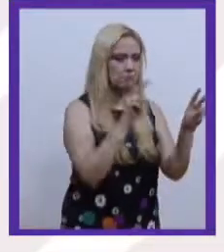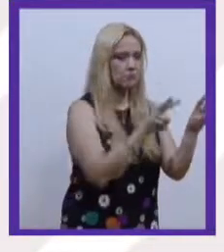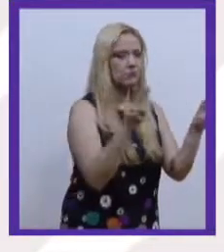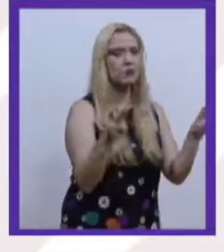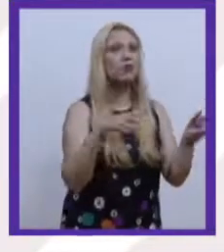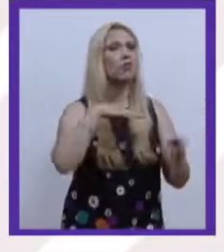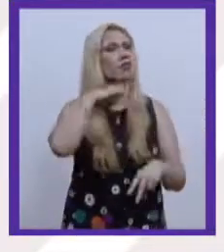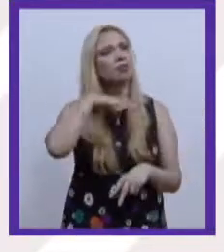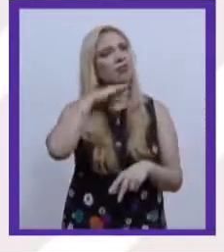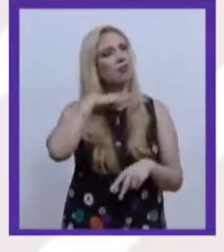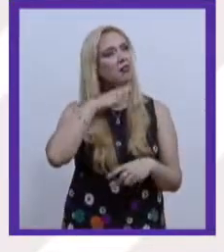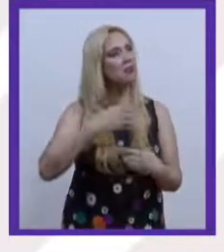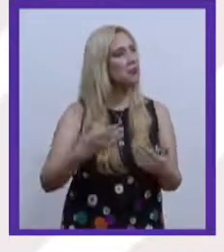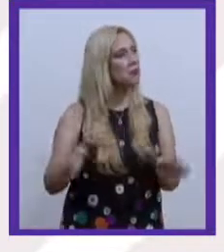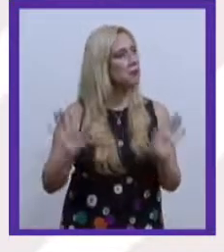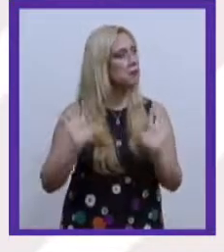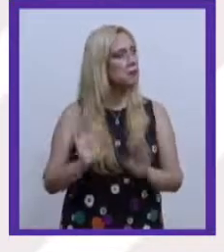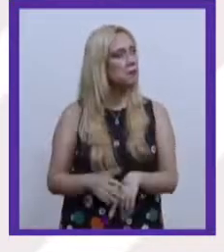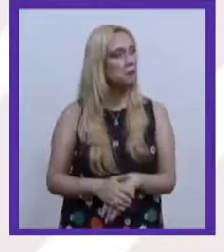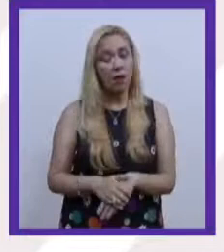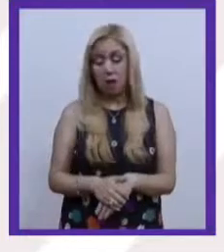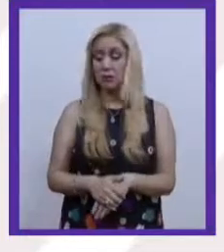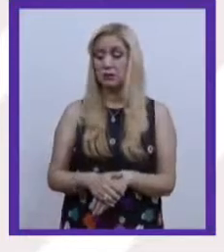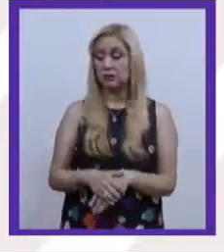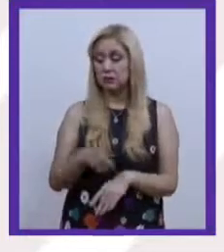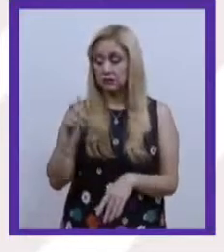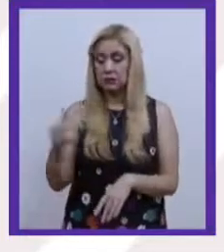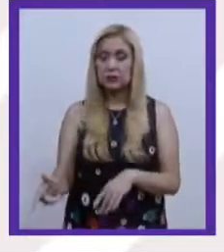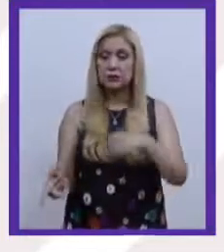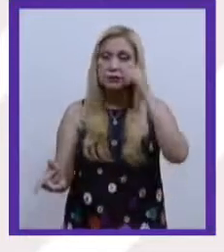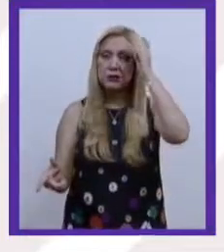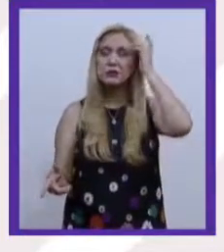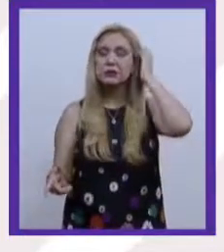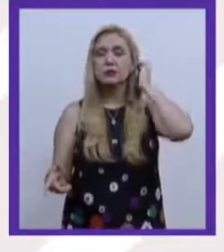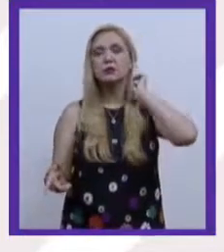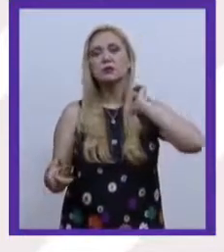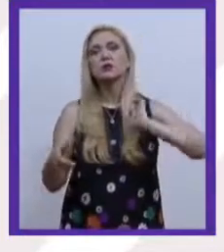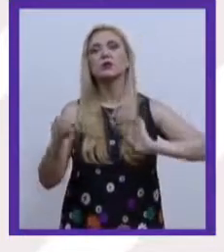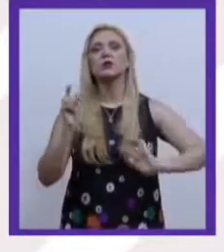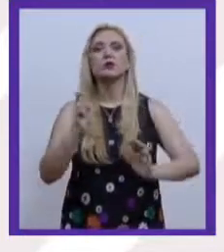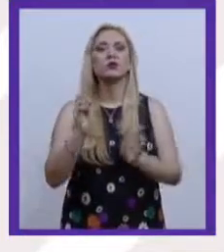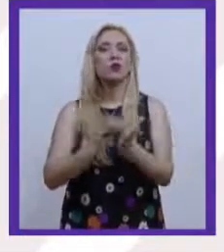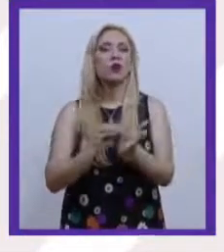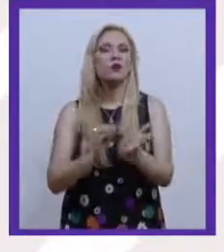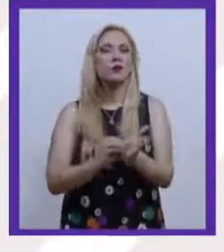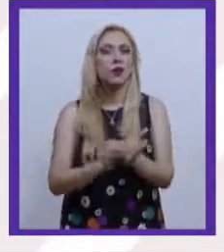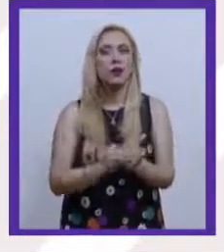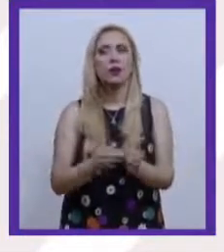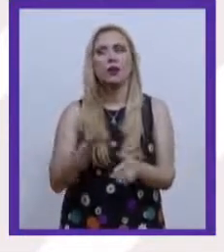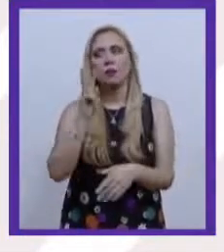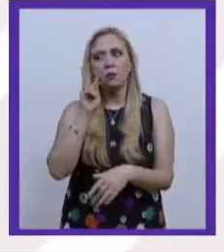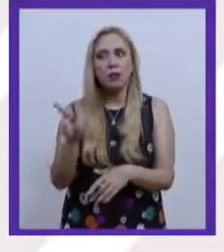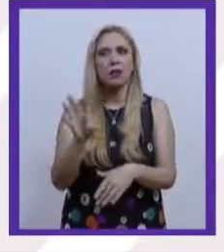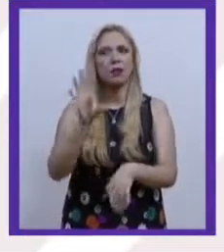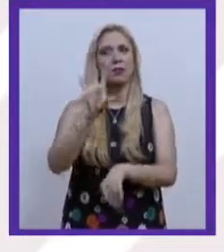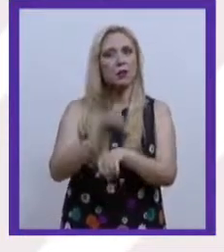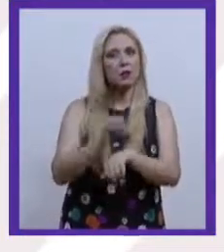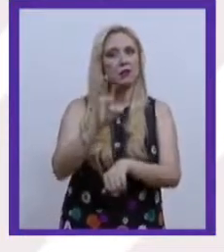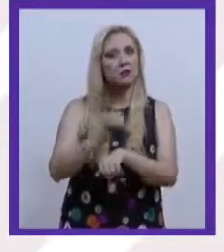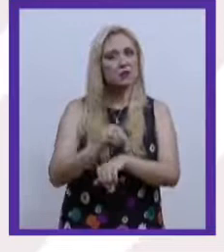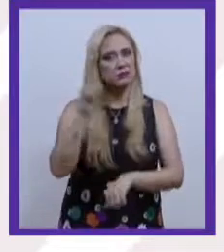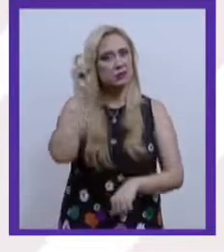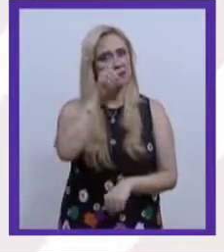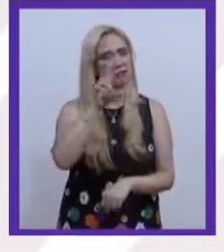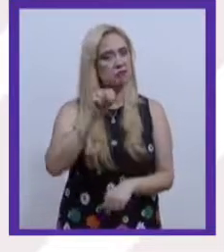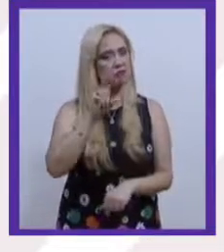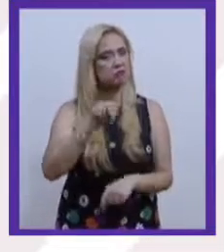no hemos mirado muy detenidamente, y que todavía, las licencias, etcétera, están un poco limitadas.